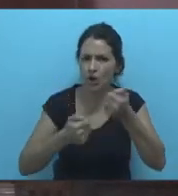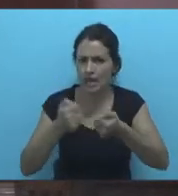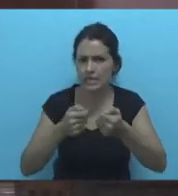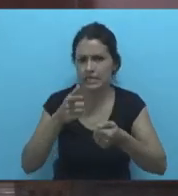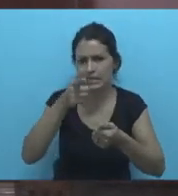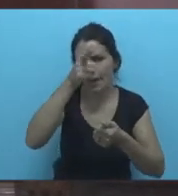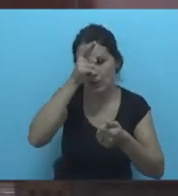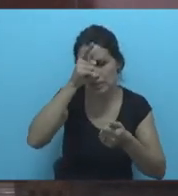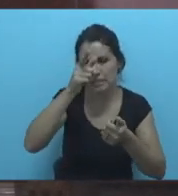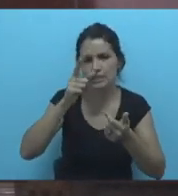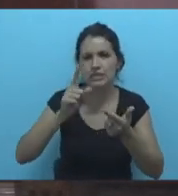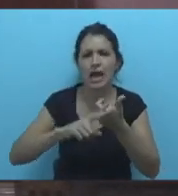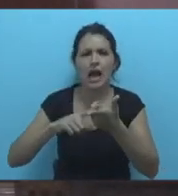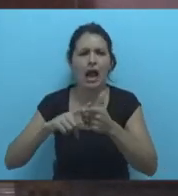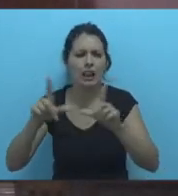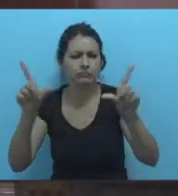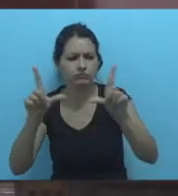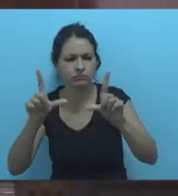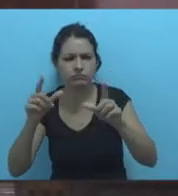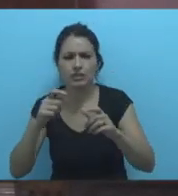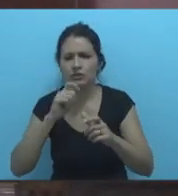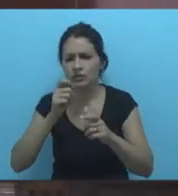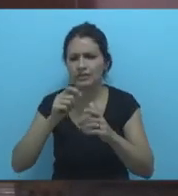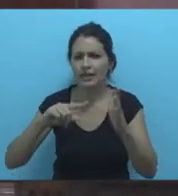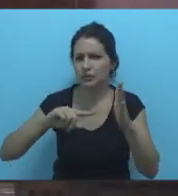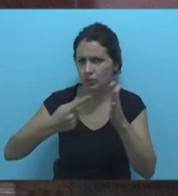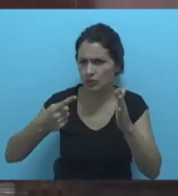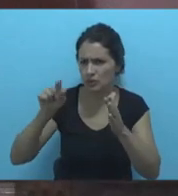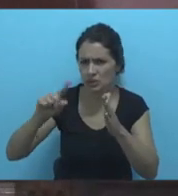policial de la ciudad de Buenos Aires, la ciudad más injusta de la Argentina,